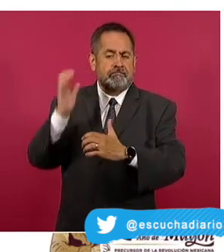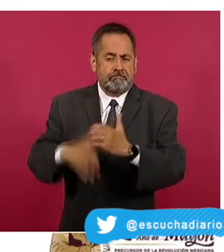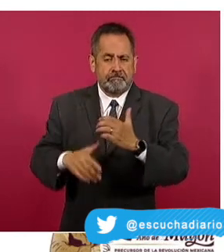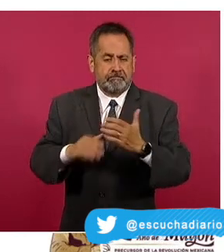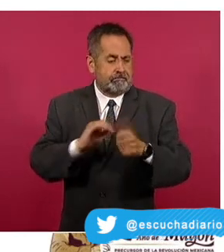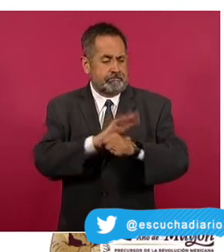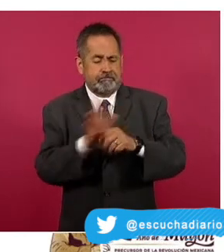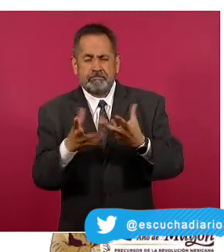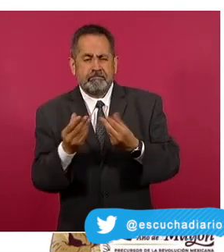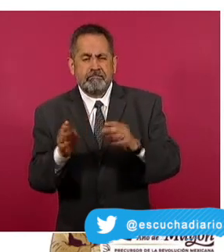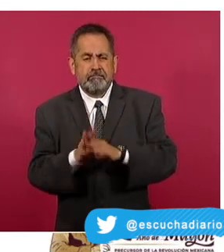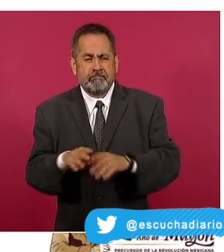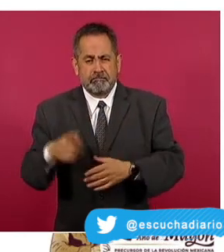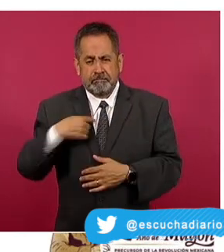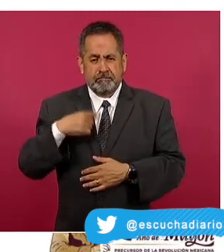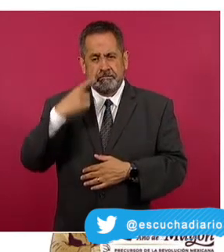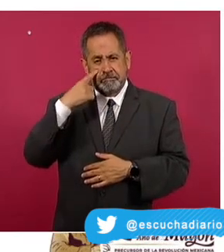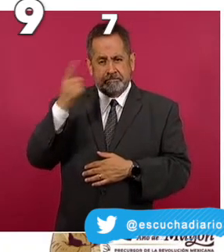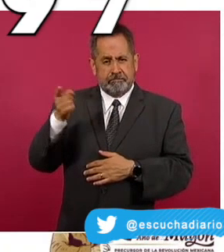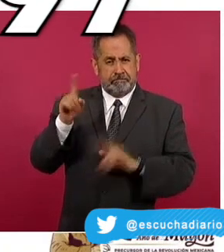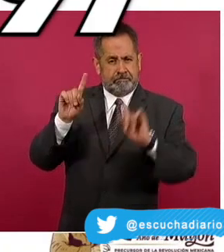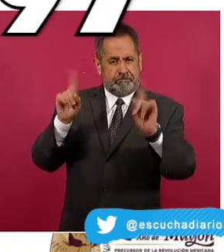en todo el país, hay un total de